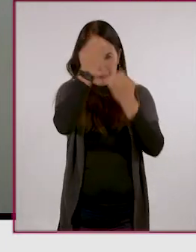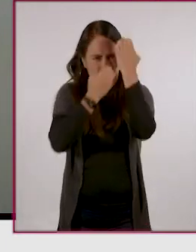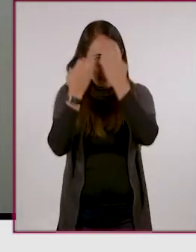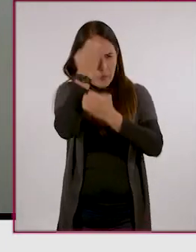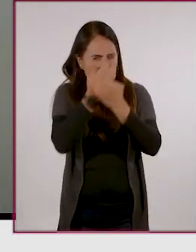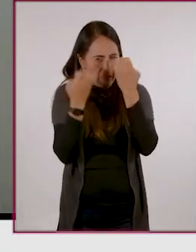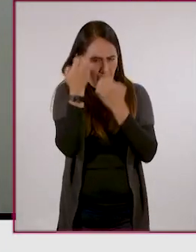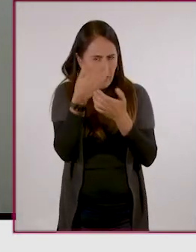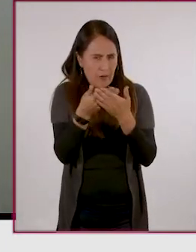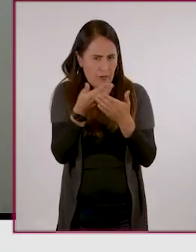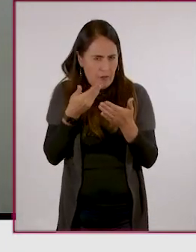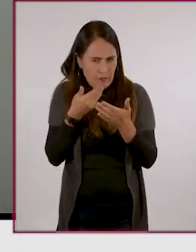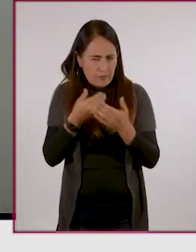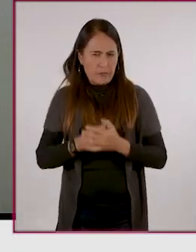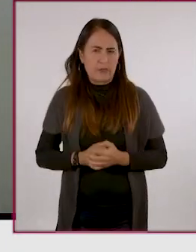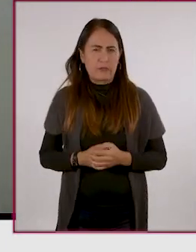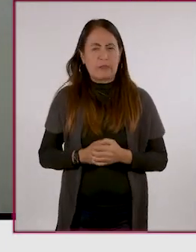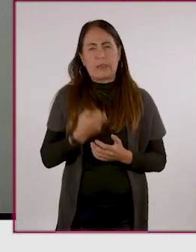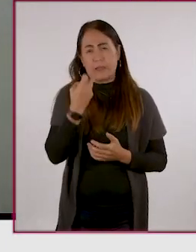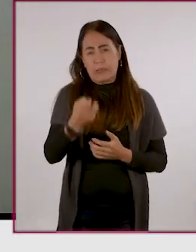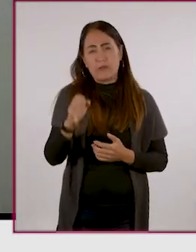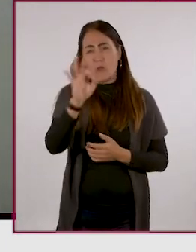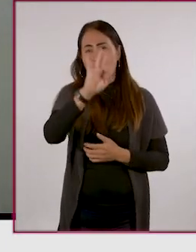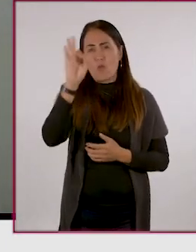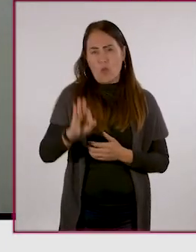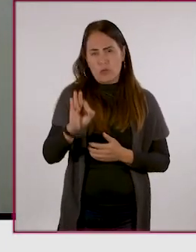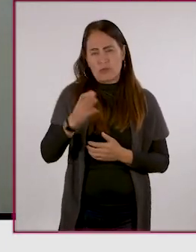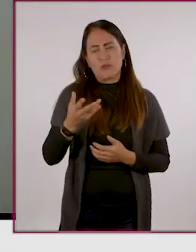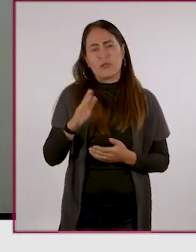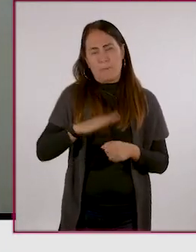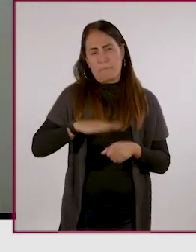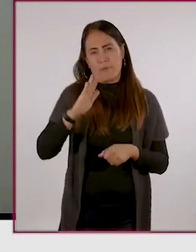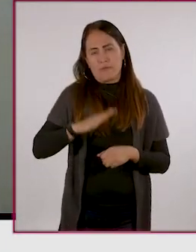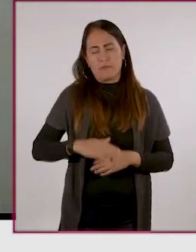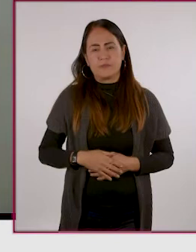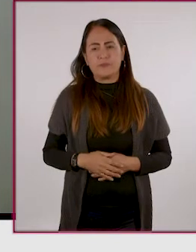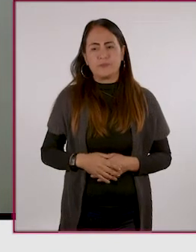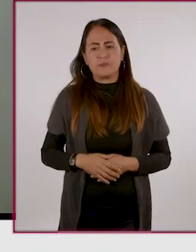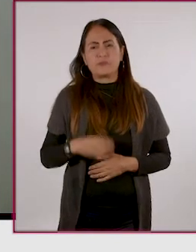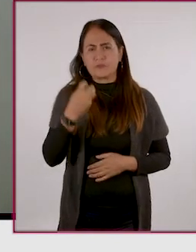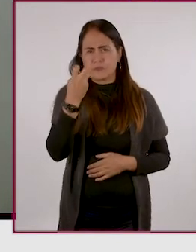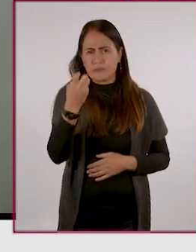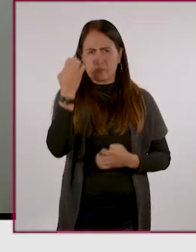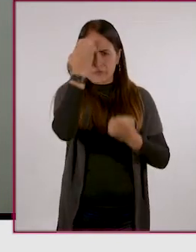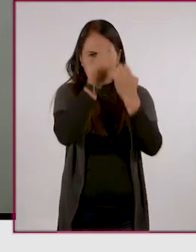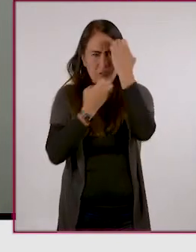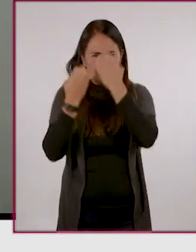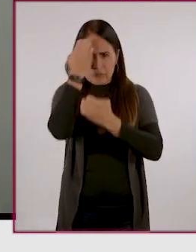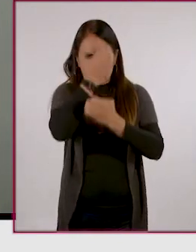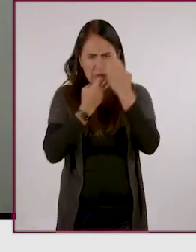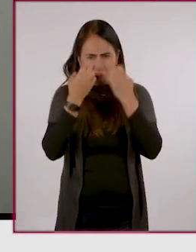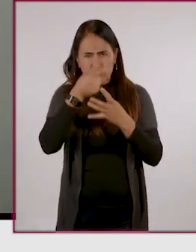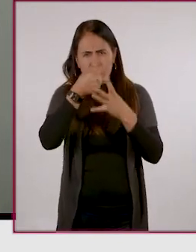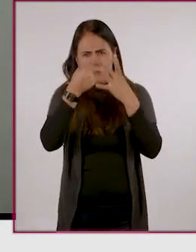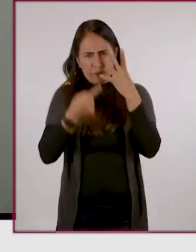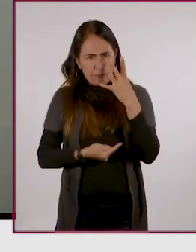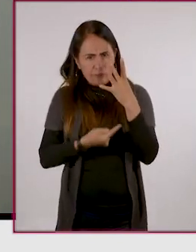de análisis, ¿no? Principalmente a estadísticos, ¿no? Entonces, bueno, estos análisis nos van a